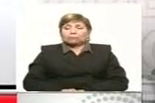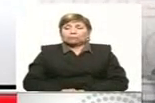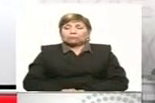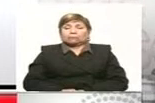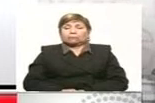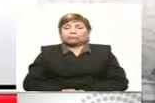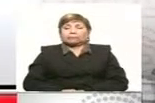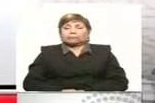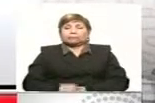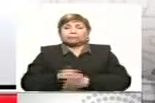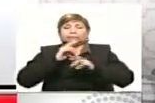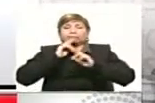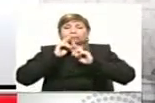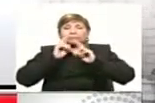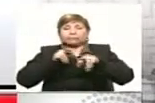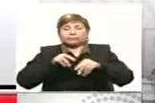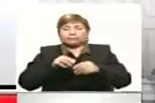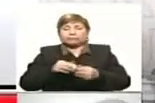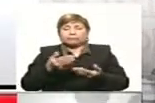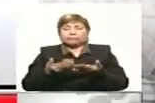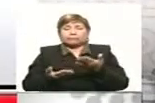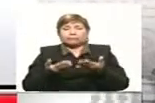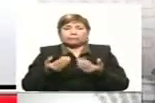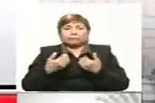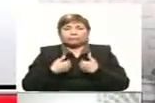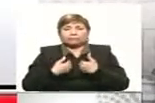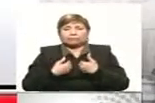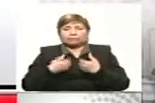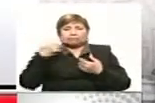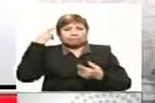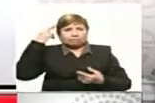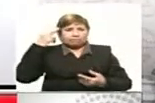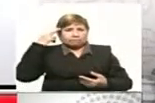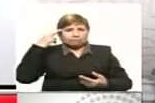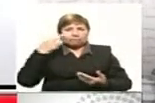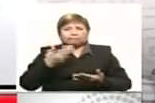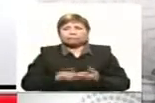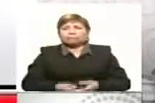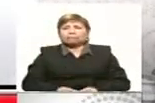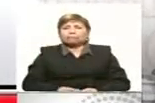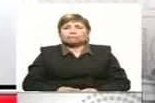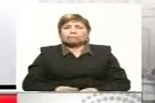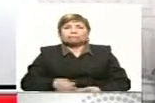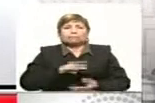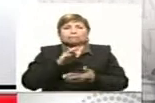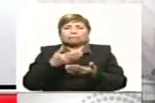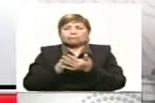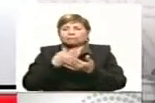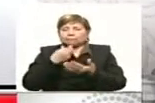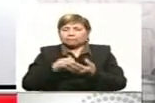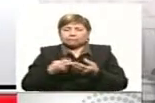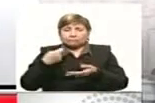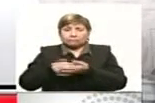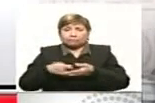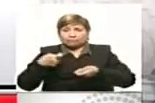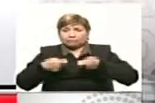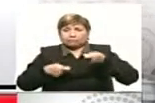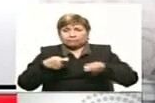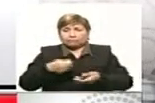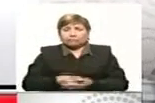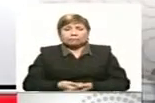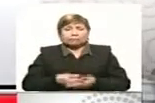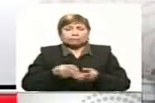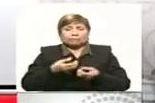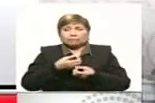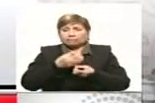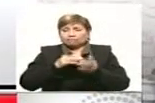Y respondiéndole a usted, congresista Acuña, usted tiene mucha razón. Yo concuerdo totalmente en que la inversión es esencial para el